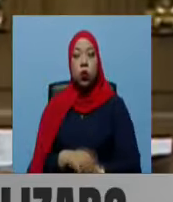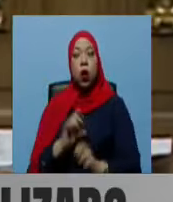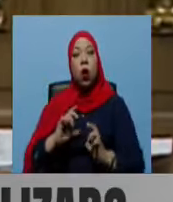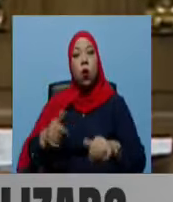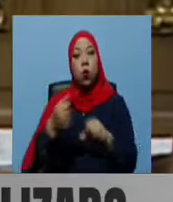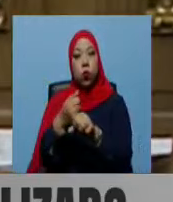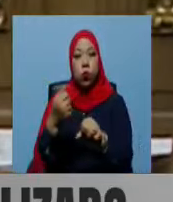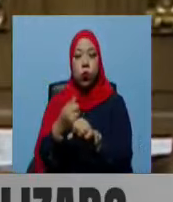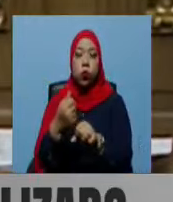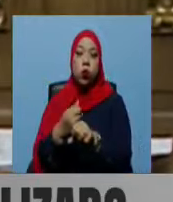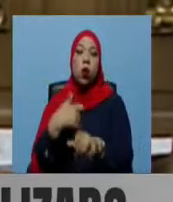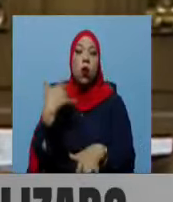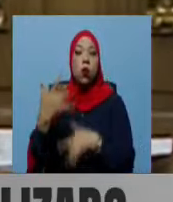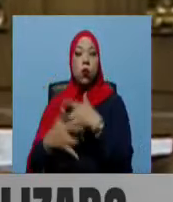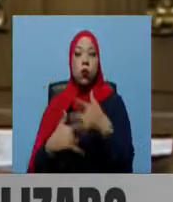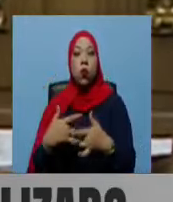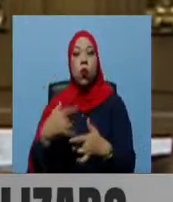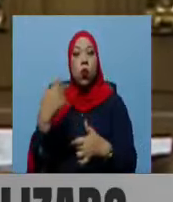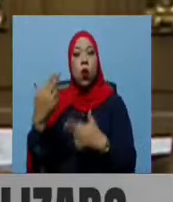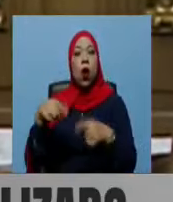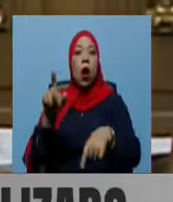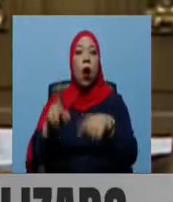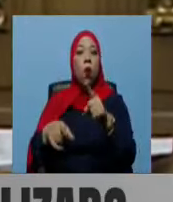comenzaron a hablar que ese armamento